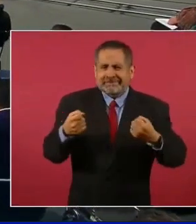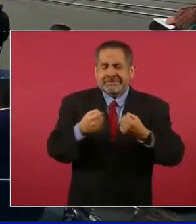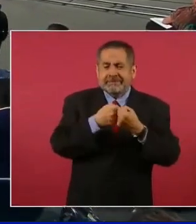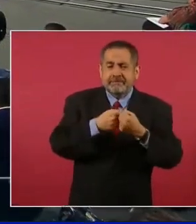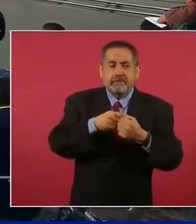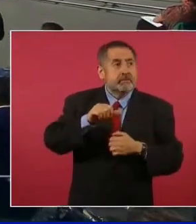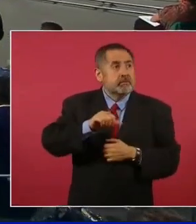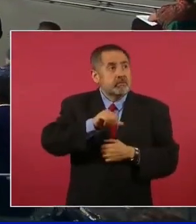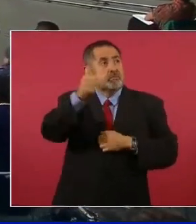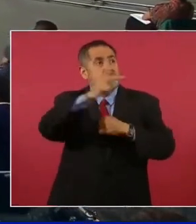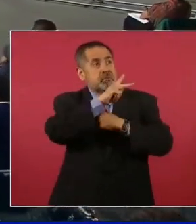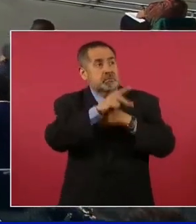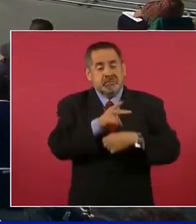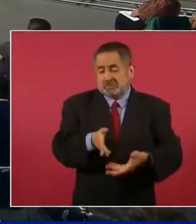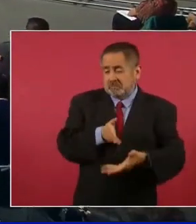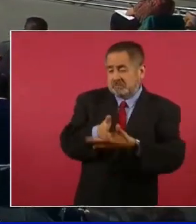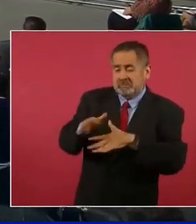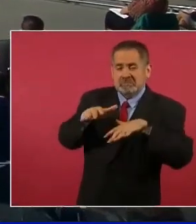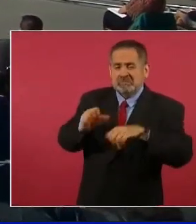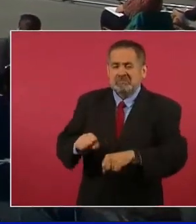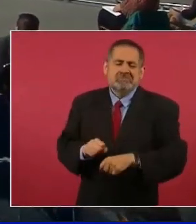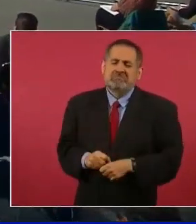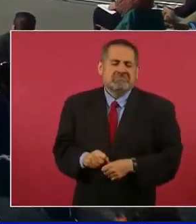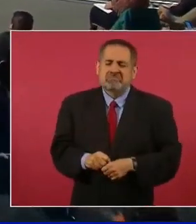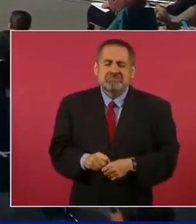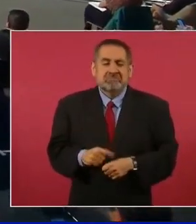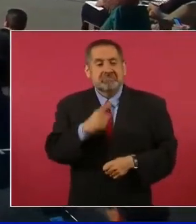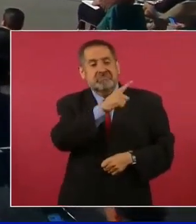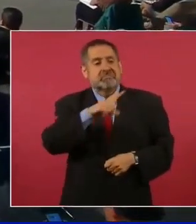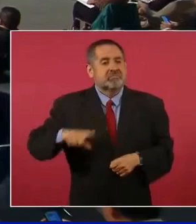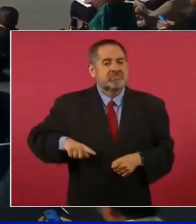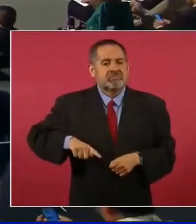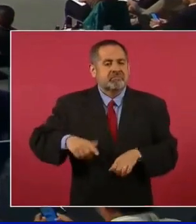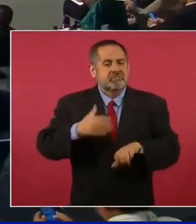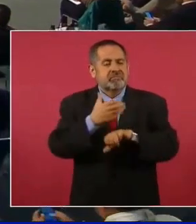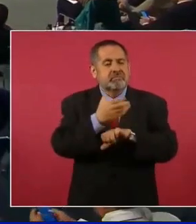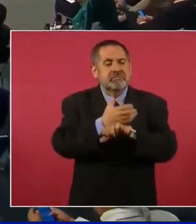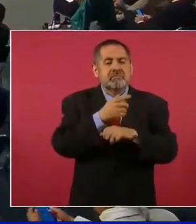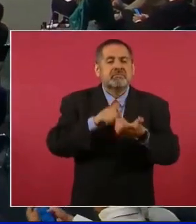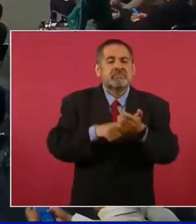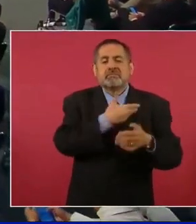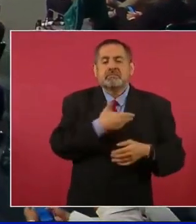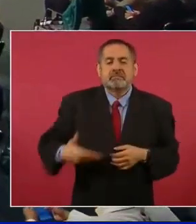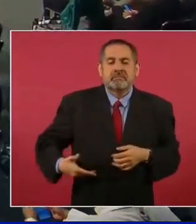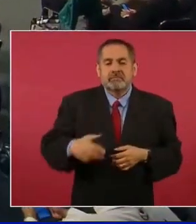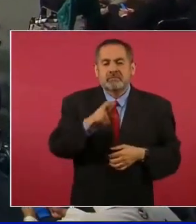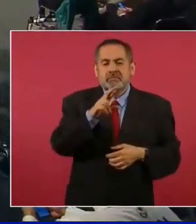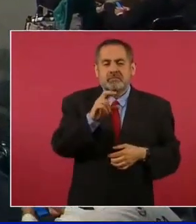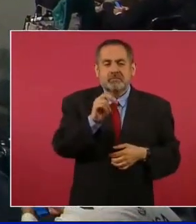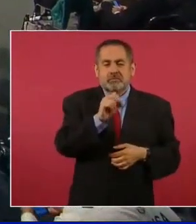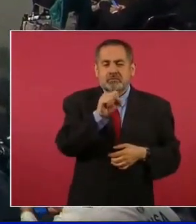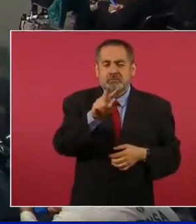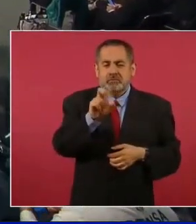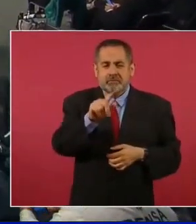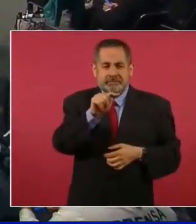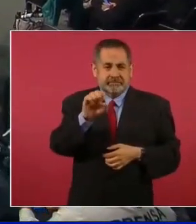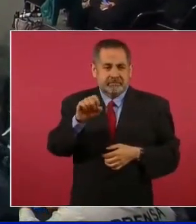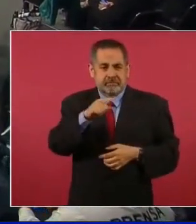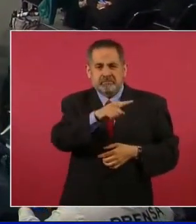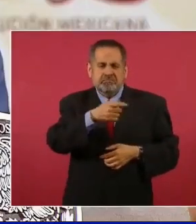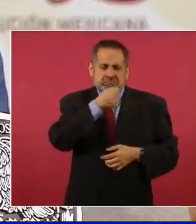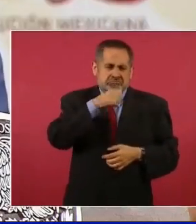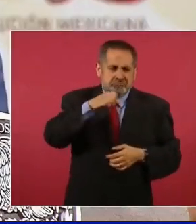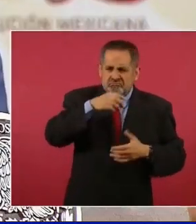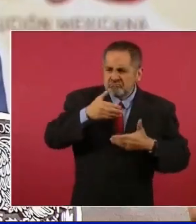del extranjero, porque además gobernaba en Estados Unidos el presidente Roosevelt, que era un hombre de